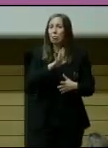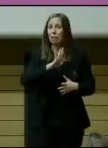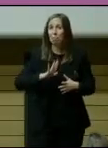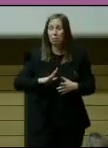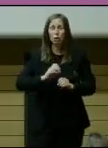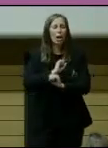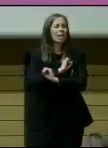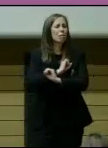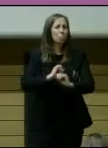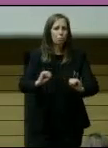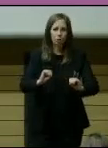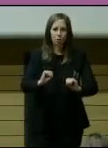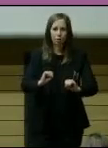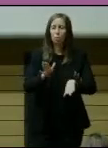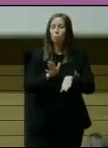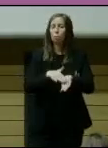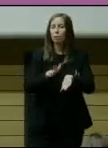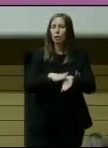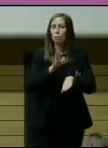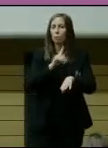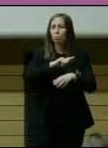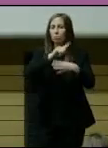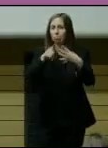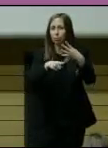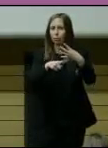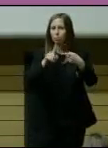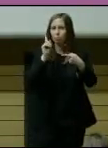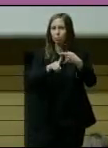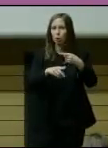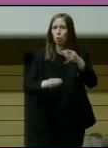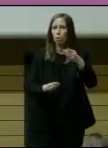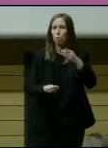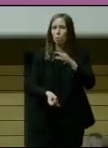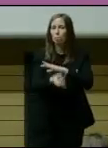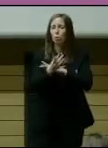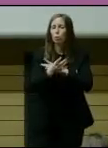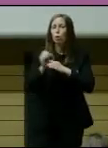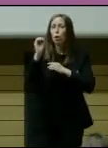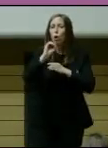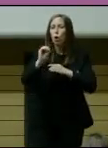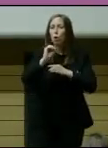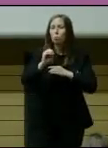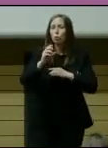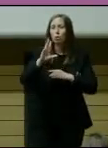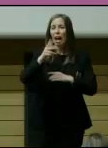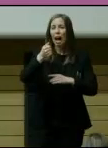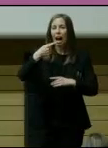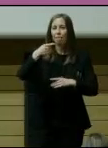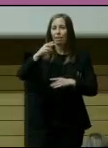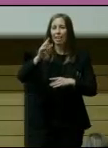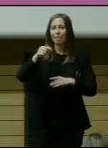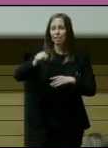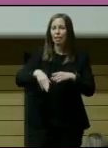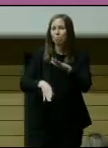es imposible. ¿Por qué? Por 4 grandes motivos. 1, la producción de opio y de heroína en Afganistán no va a cesar, va